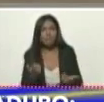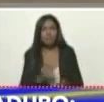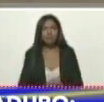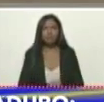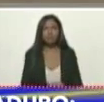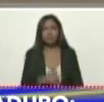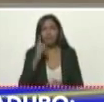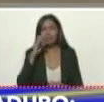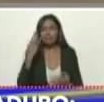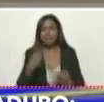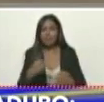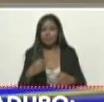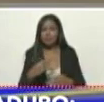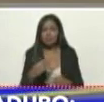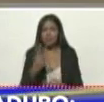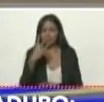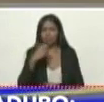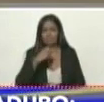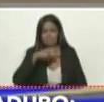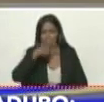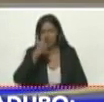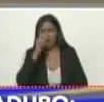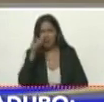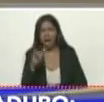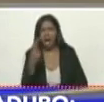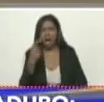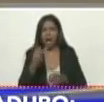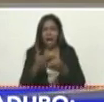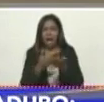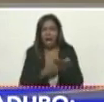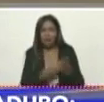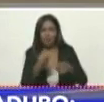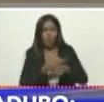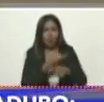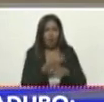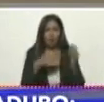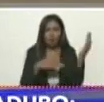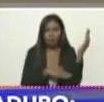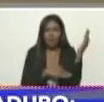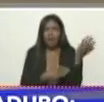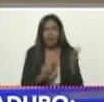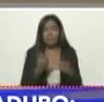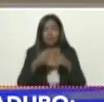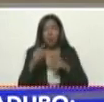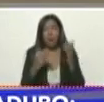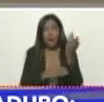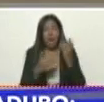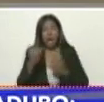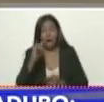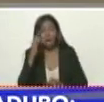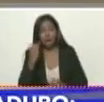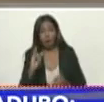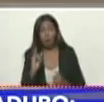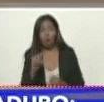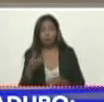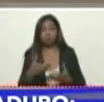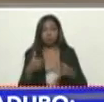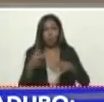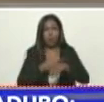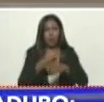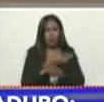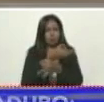De verdad, da vergüenza, señor Henry Falcón, que usted haya sido gobernador de ese estado. Pero Lara tiene una gran